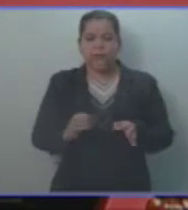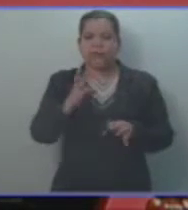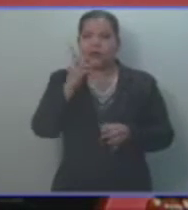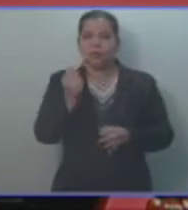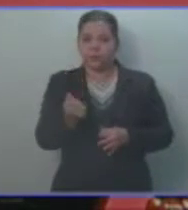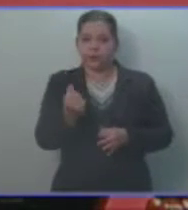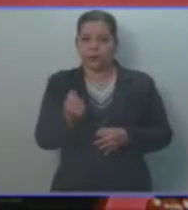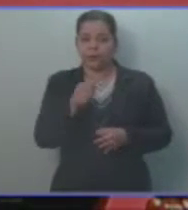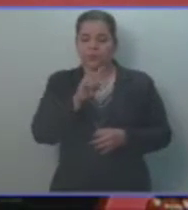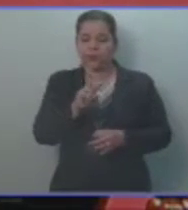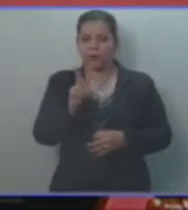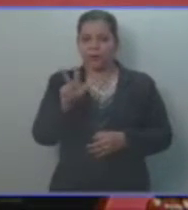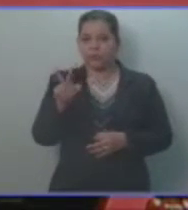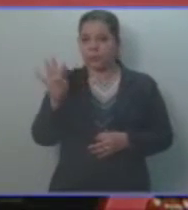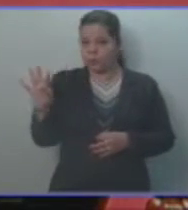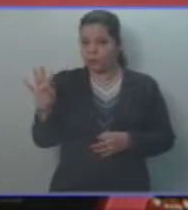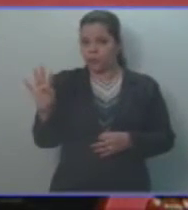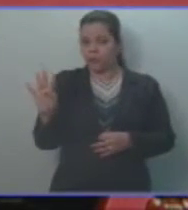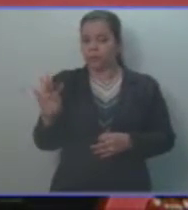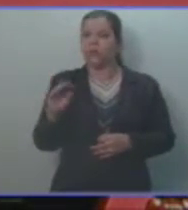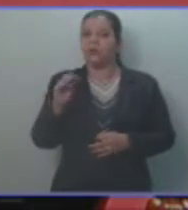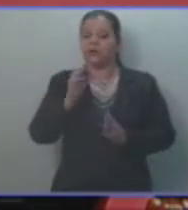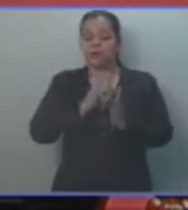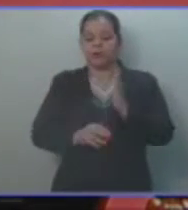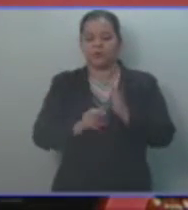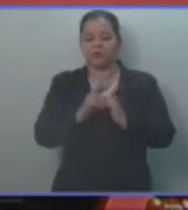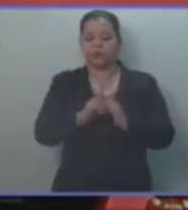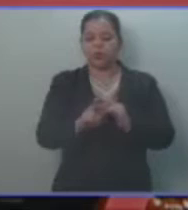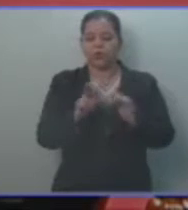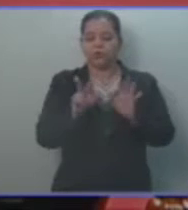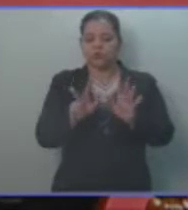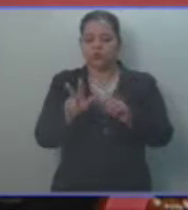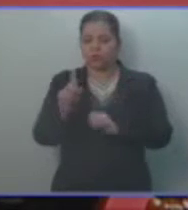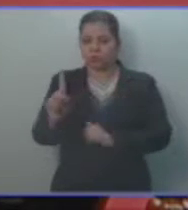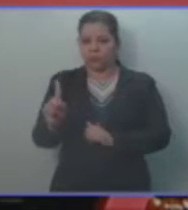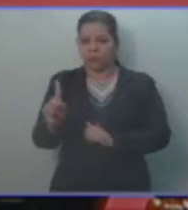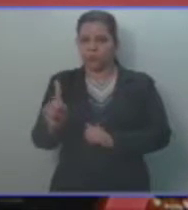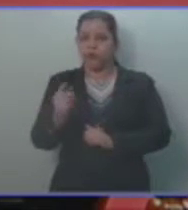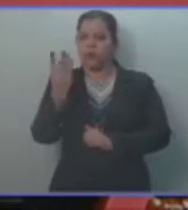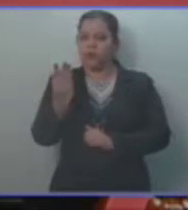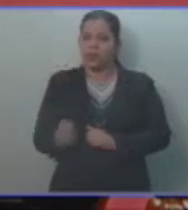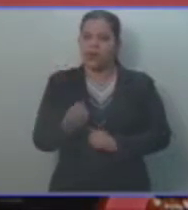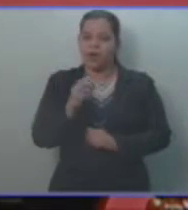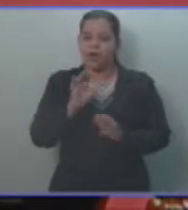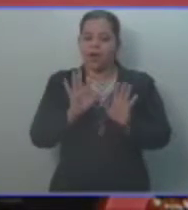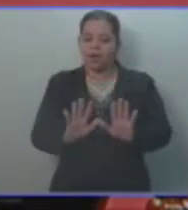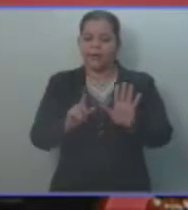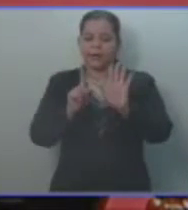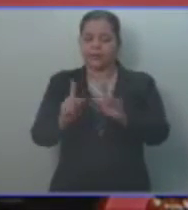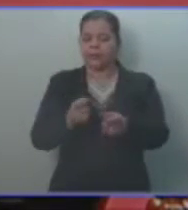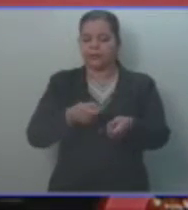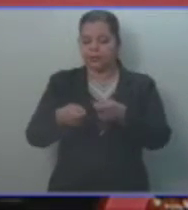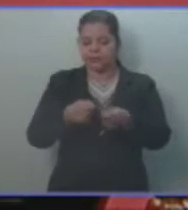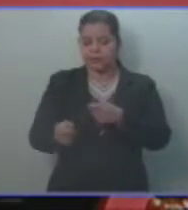número 234, tomo número 281 del 16 de diciembre de